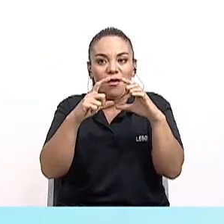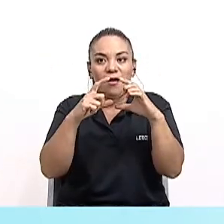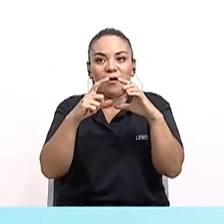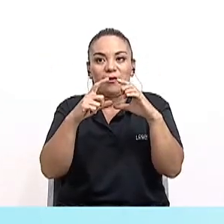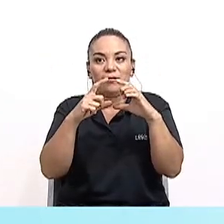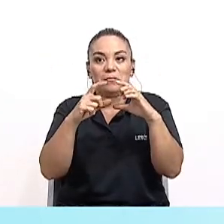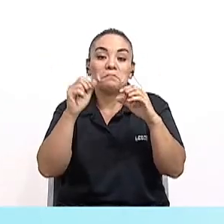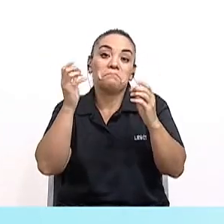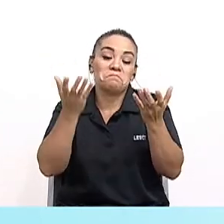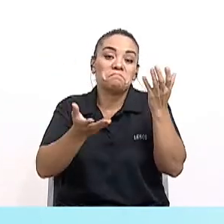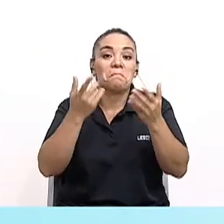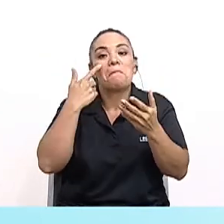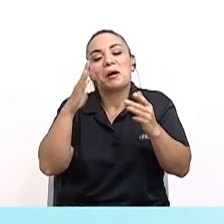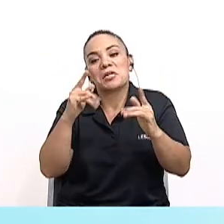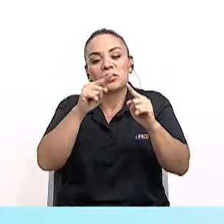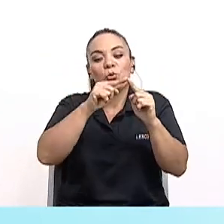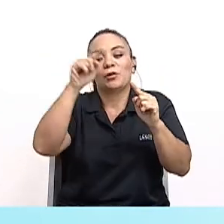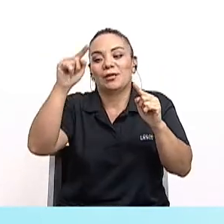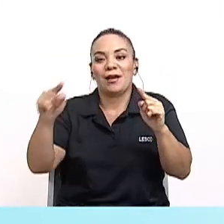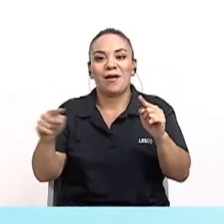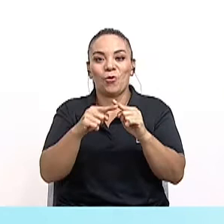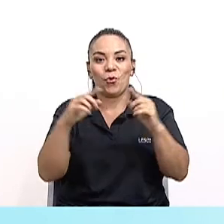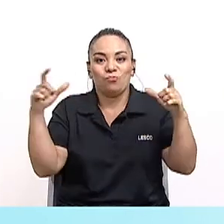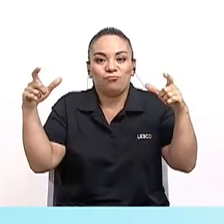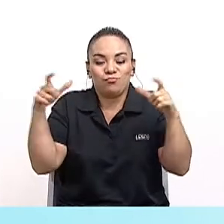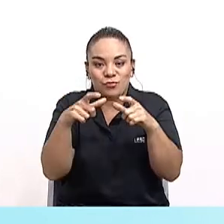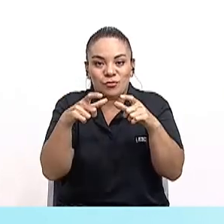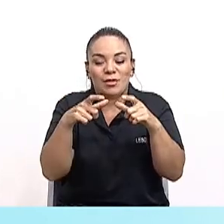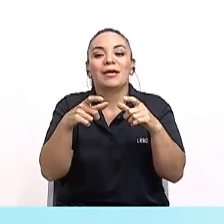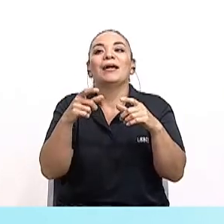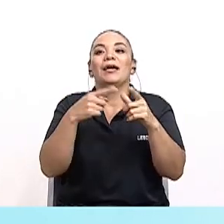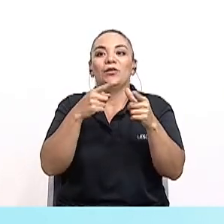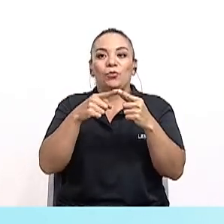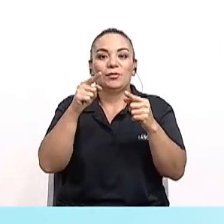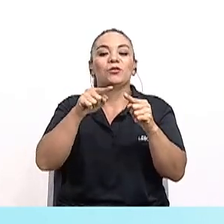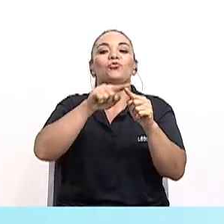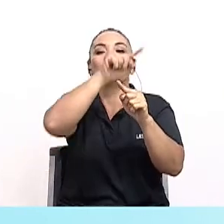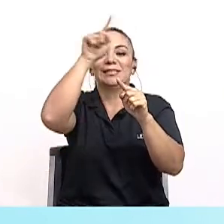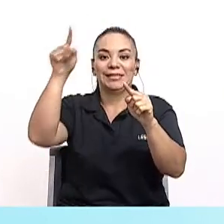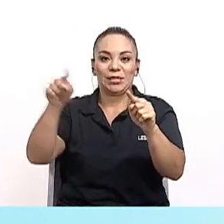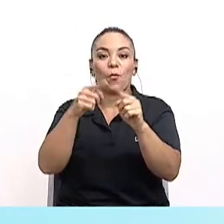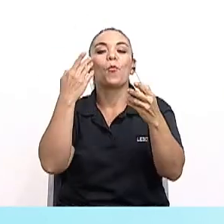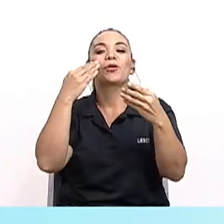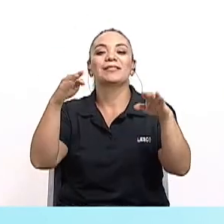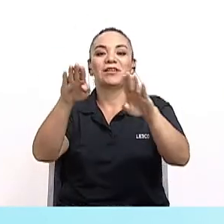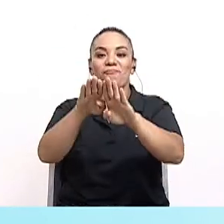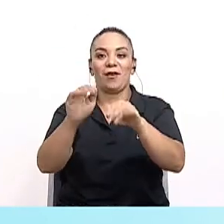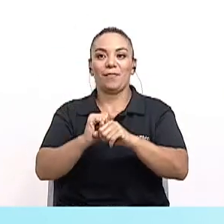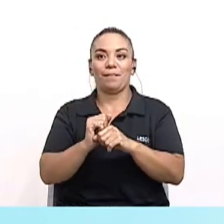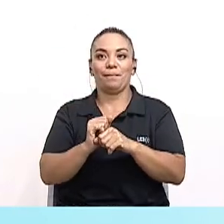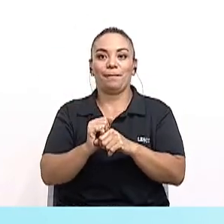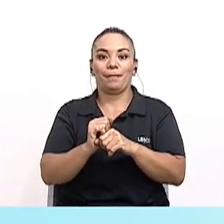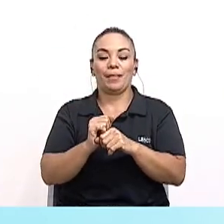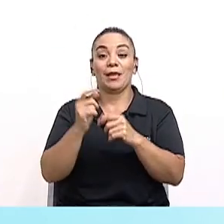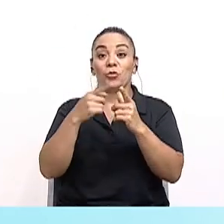con un triángulo. Esto es lo que hace que esto sea cíclico. Entonces, los tipos, repito, cíclicos